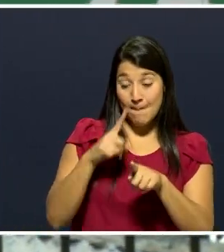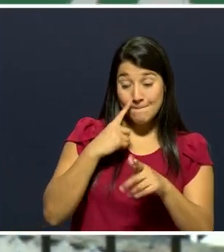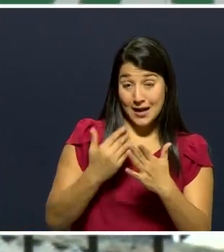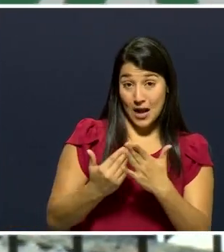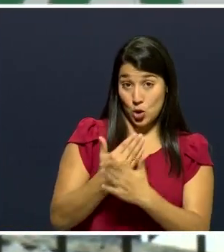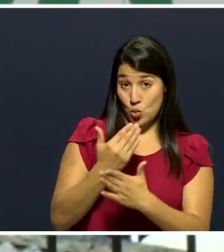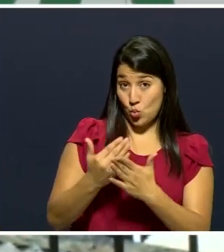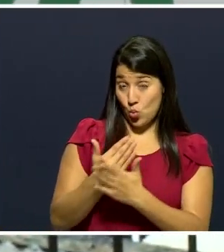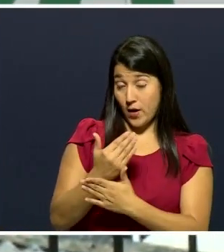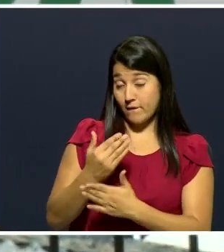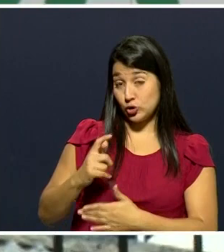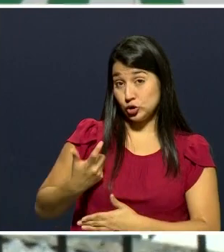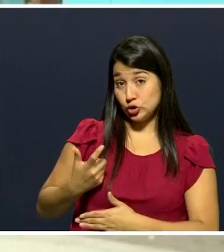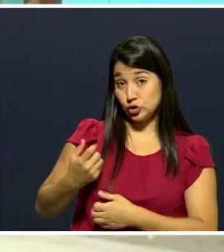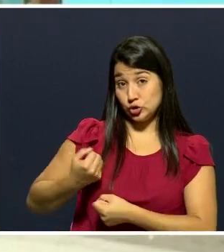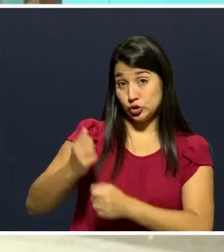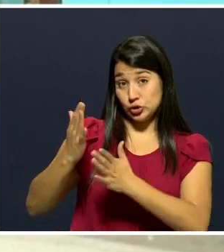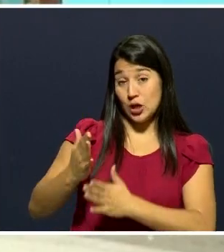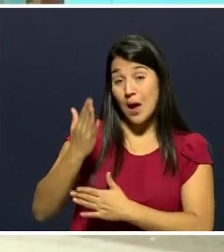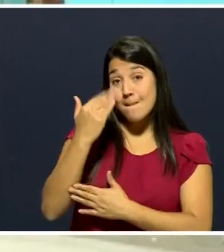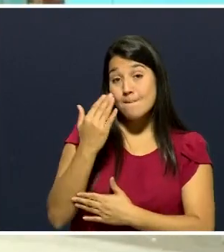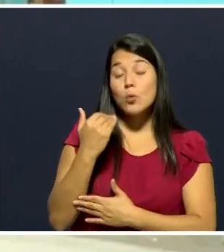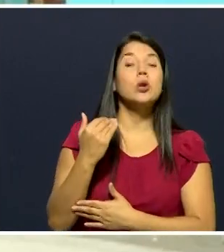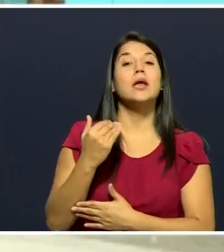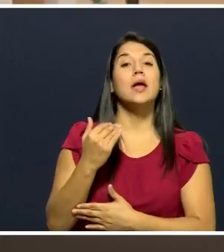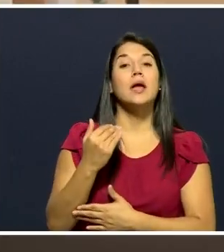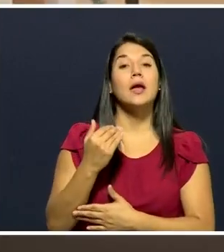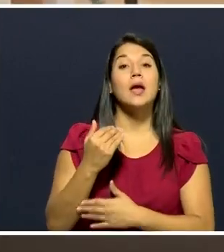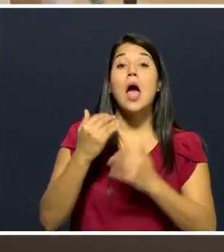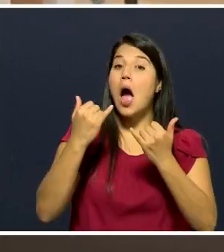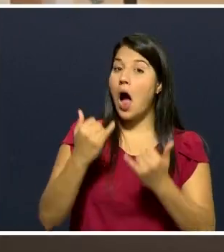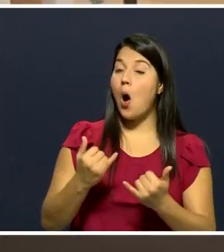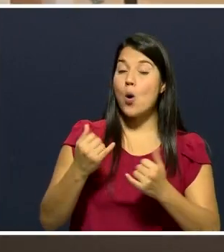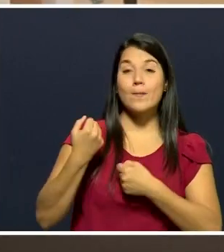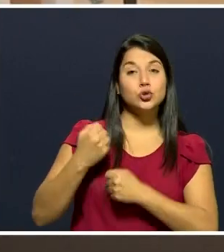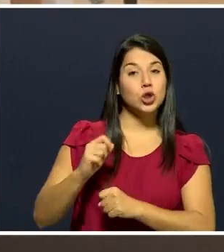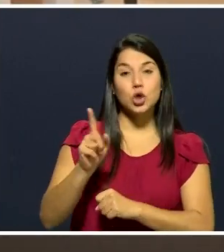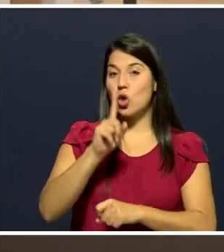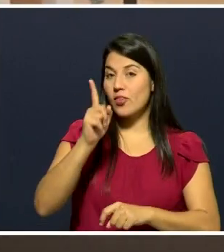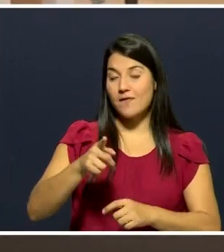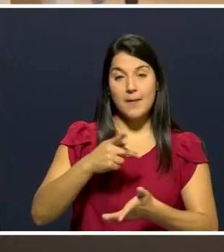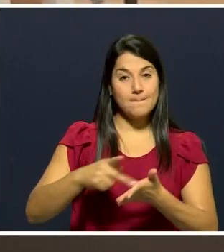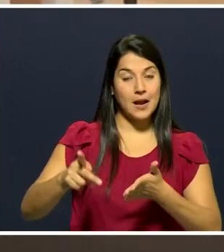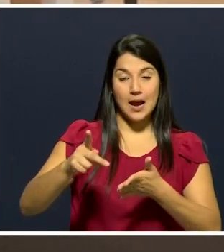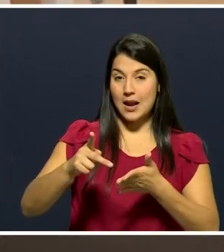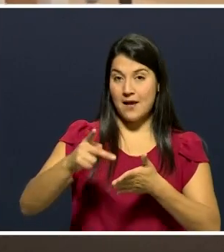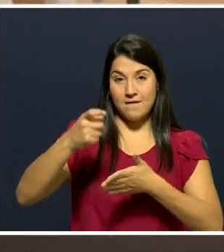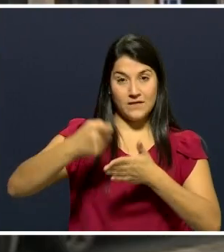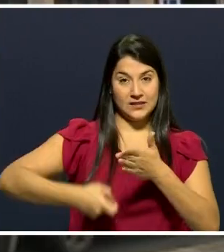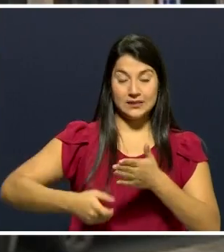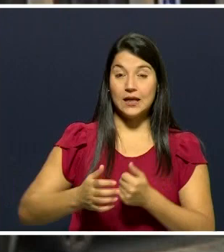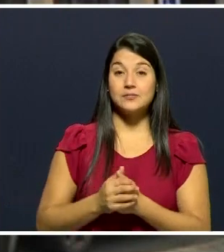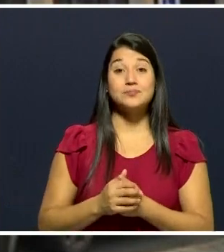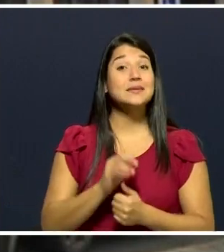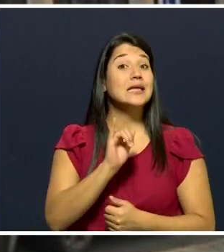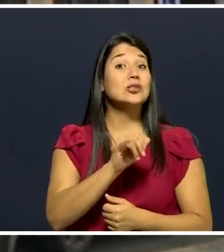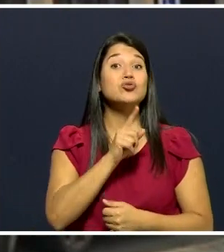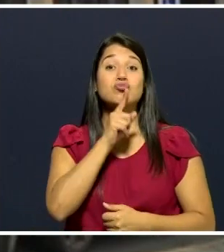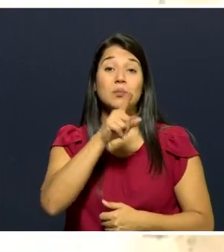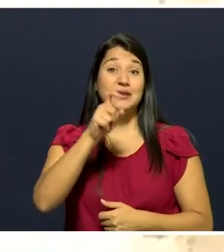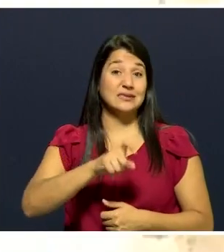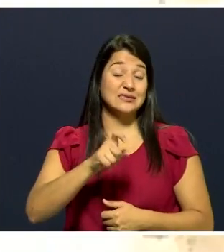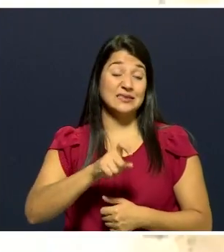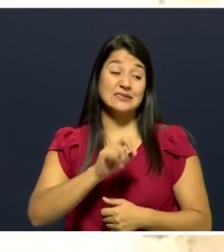luego de que en primer debate decidieran eliminar a los municipios el cobro de la regla fiscal. Tremendamente necesario, se ha tardado